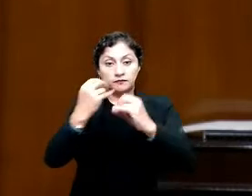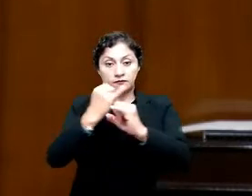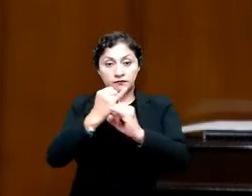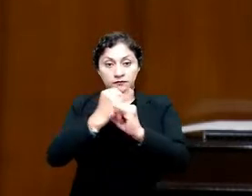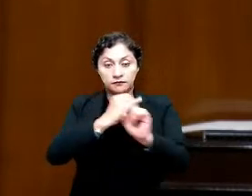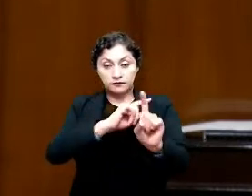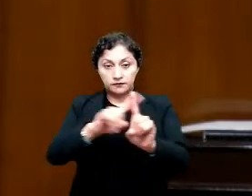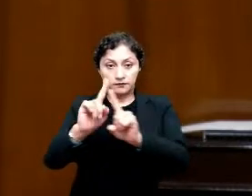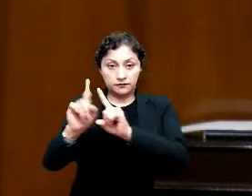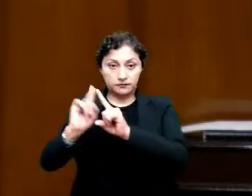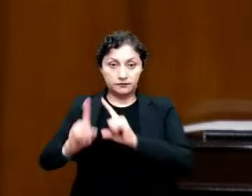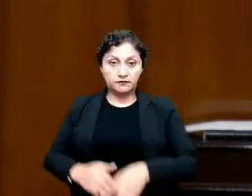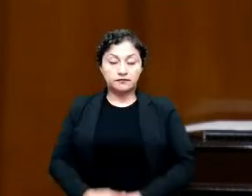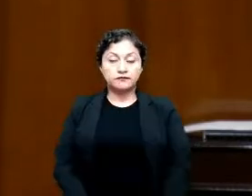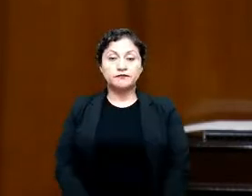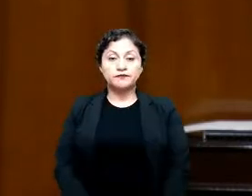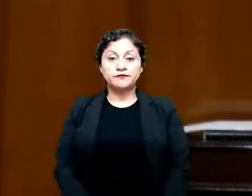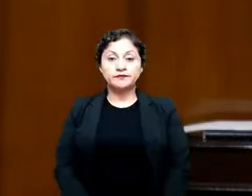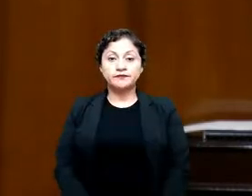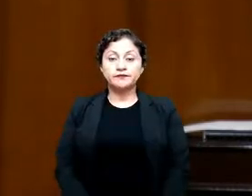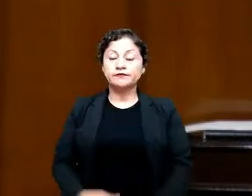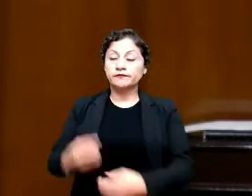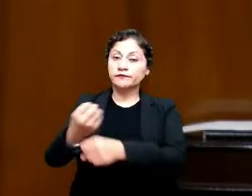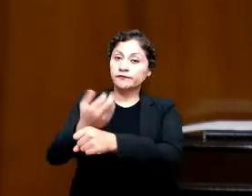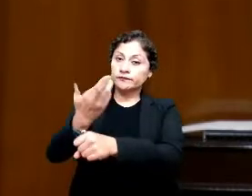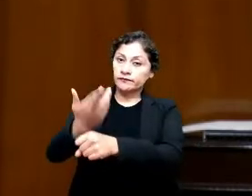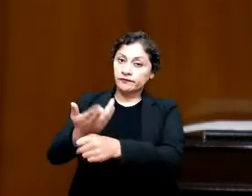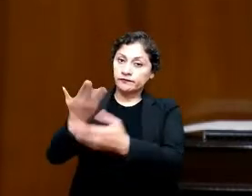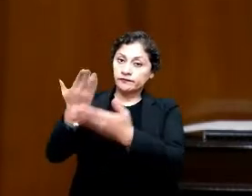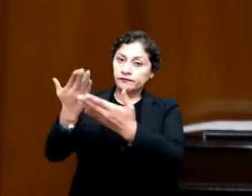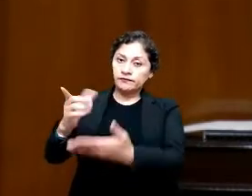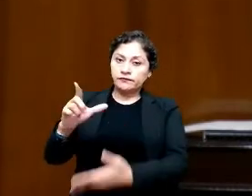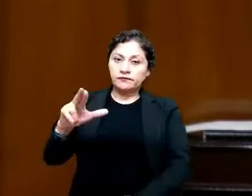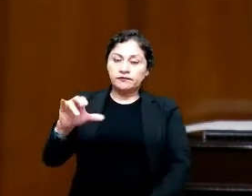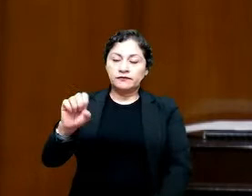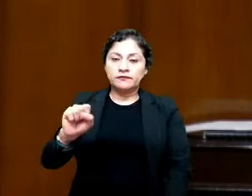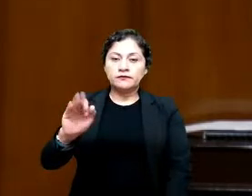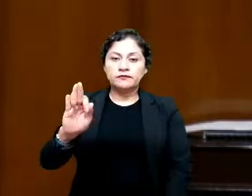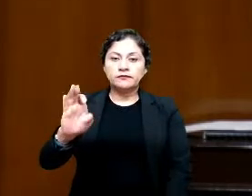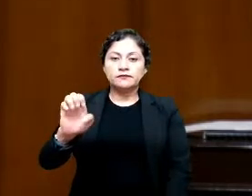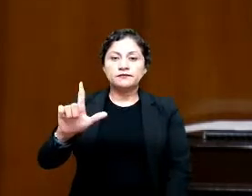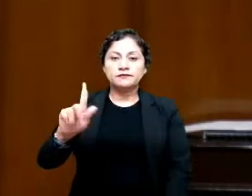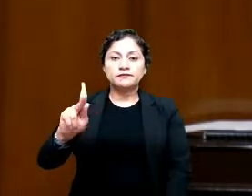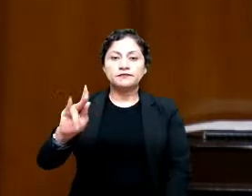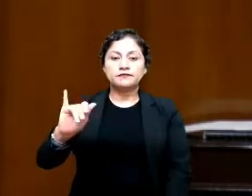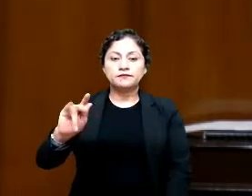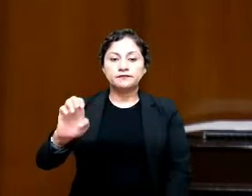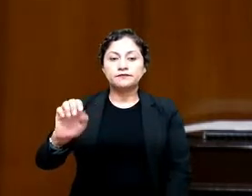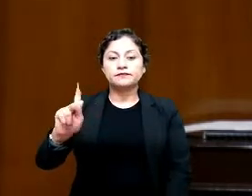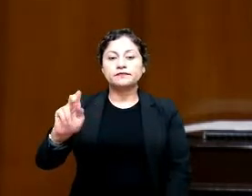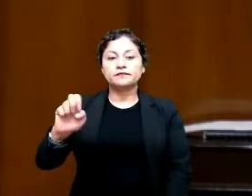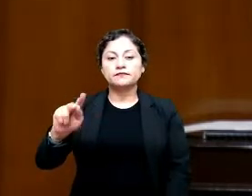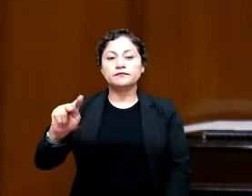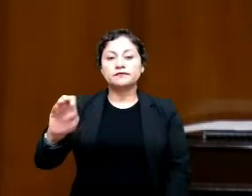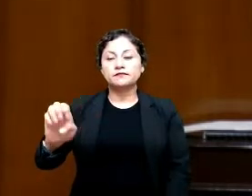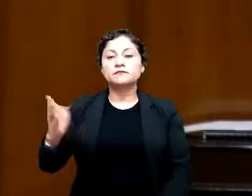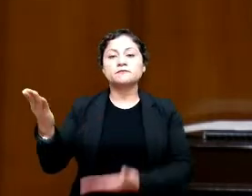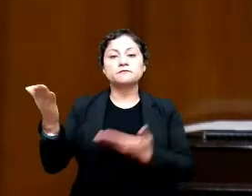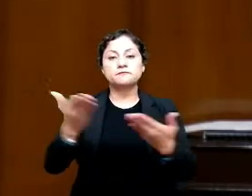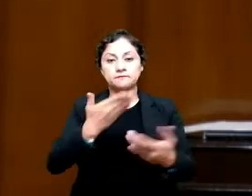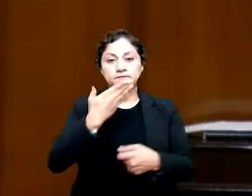sociales. Señor secretario Luis Felipe Puente Espinosa, sea usted bienvenido a